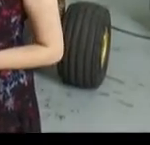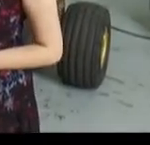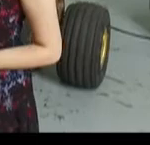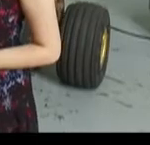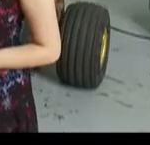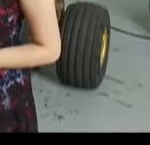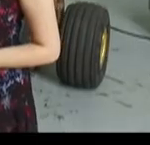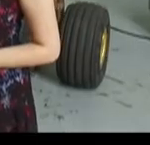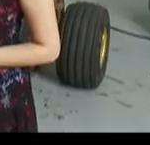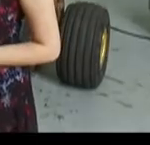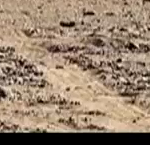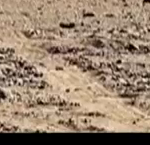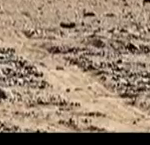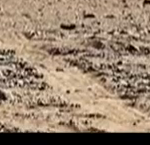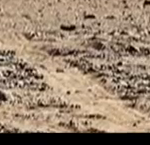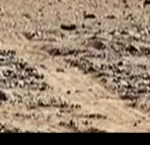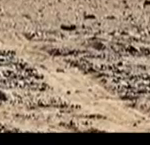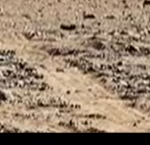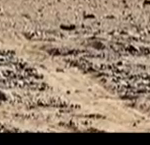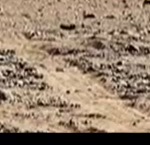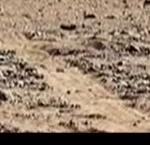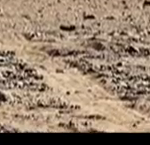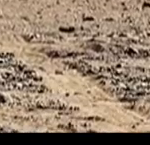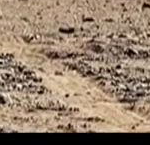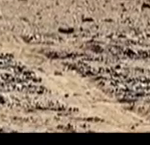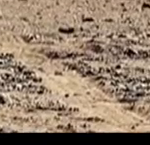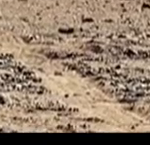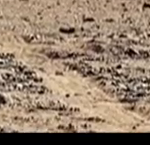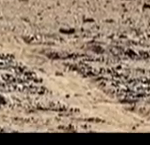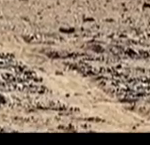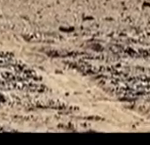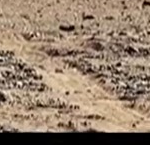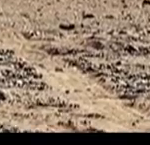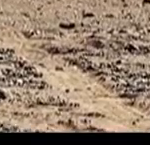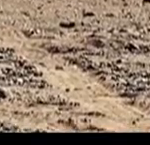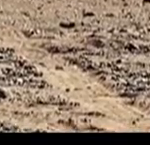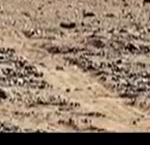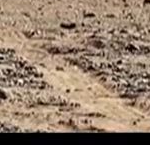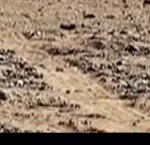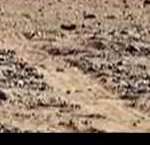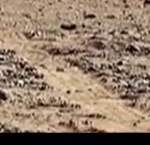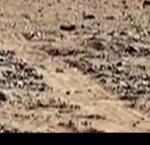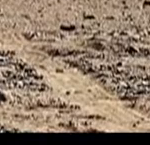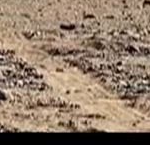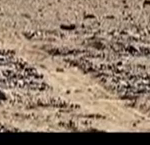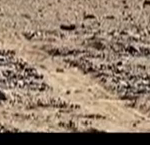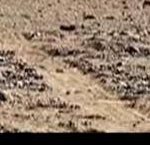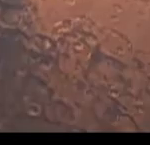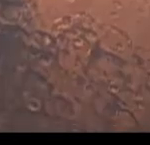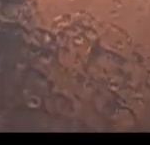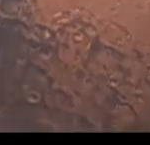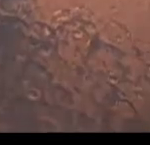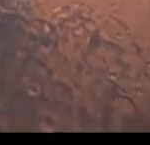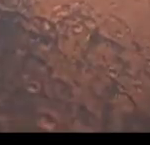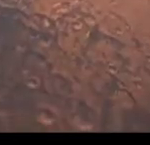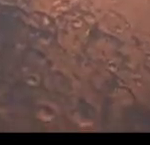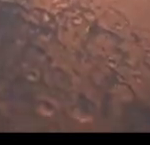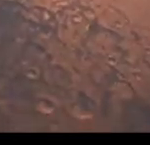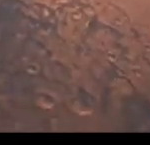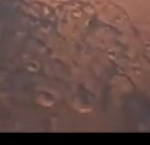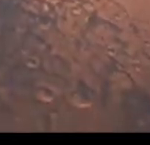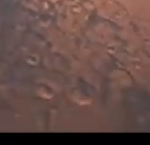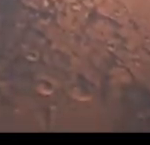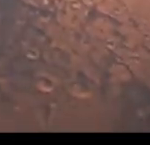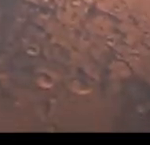hay muchos, pueden crear su propio negocio, la robótica va a seguir creciendo, yo pienso. Pues muchísimas gracias, Pedro. Gracias por tu visita.